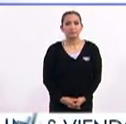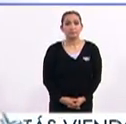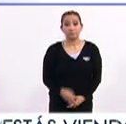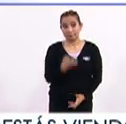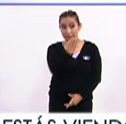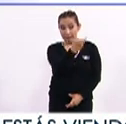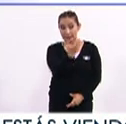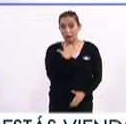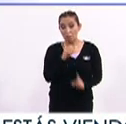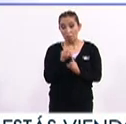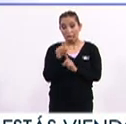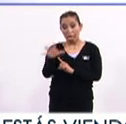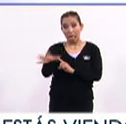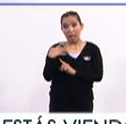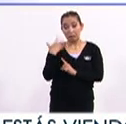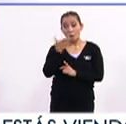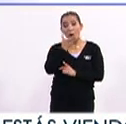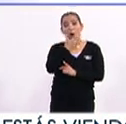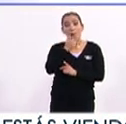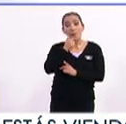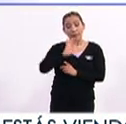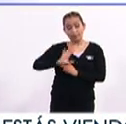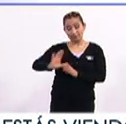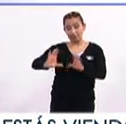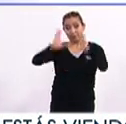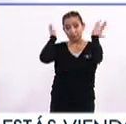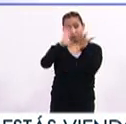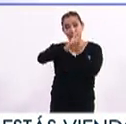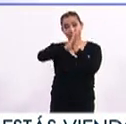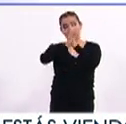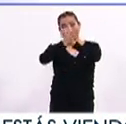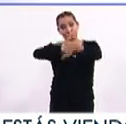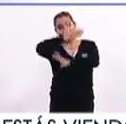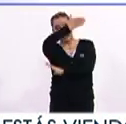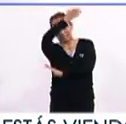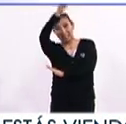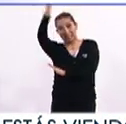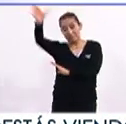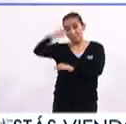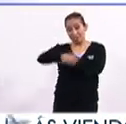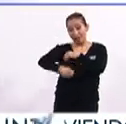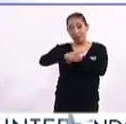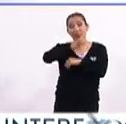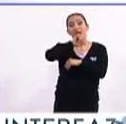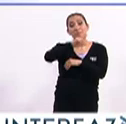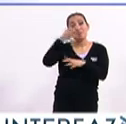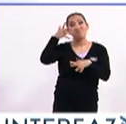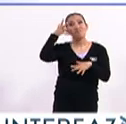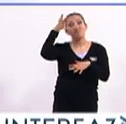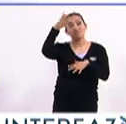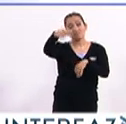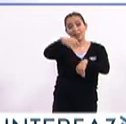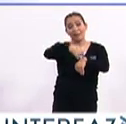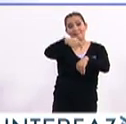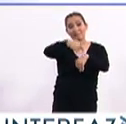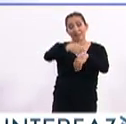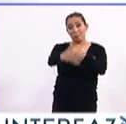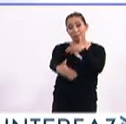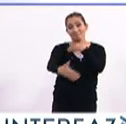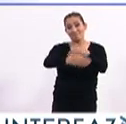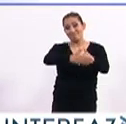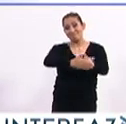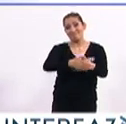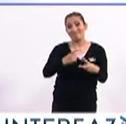Pues ahí está la influencia de los hombres acelerando el cambio climático. Podría también traernos como consecuencia alterar